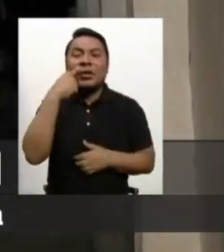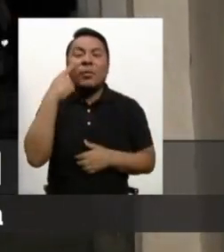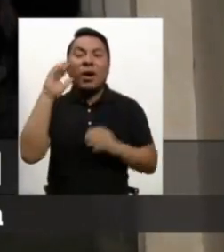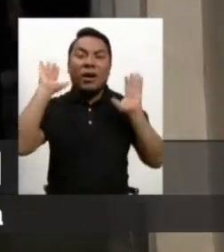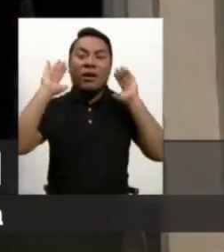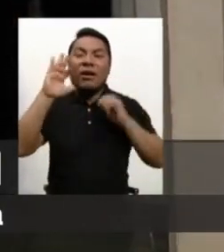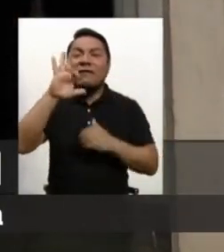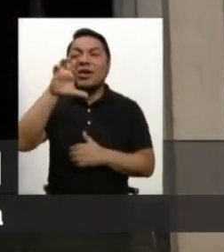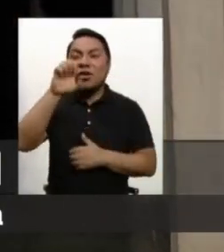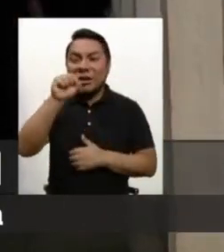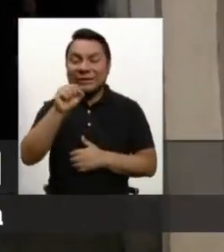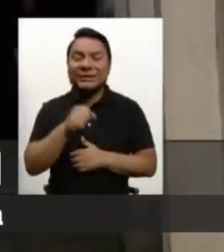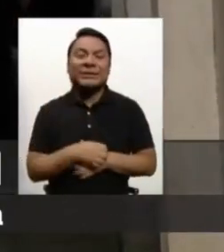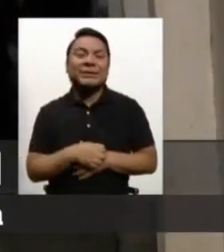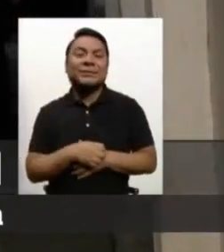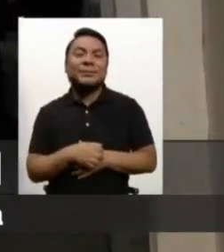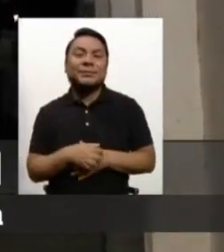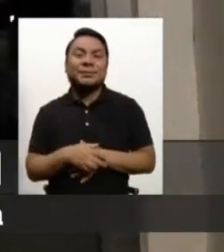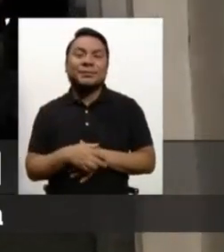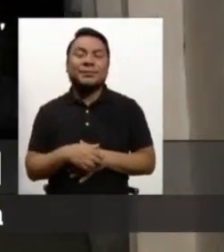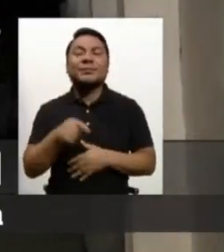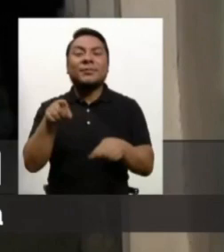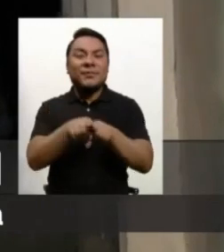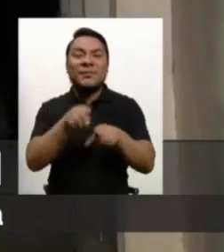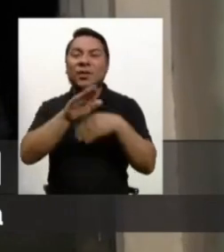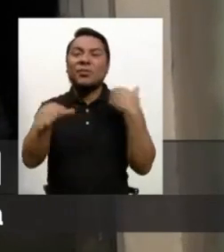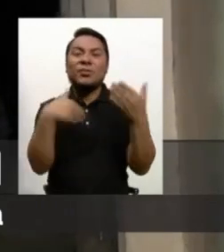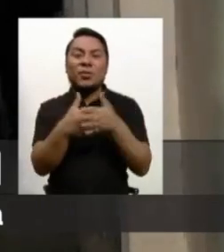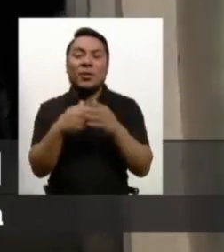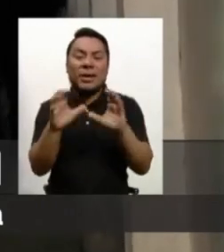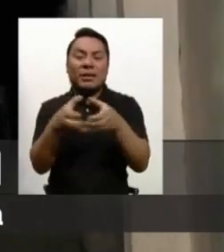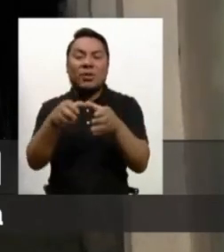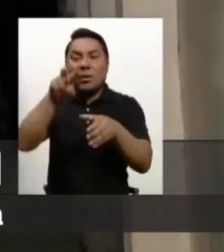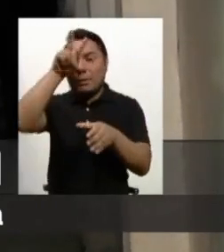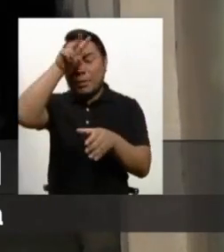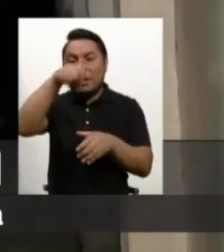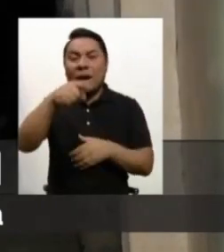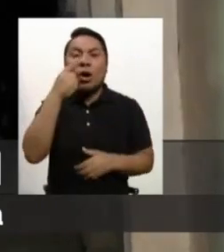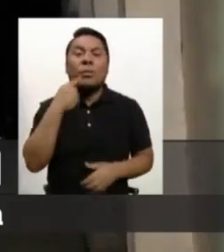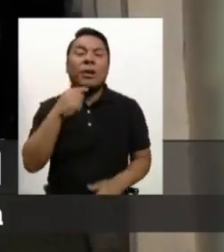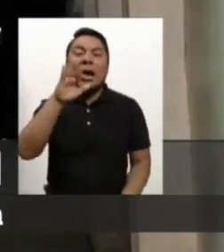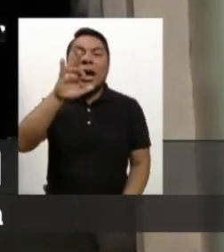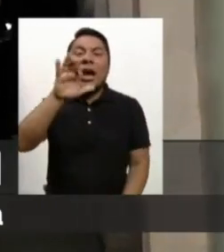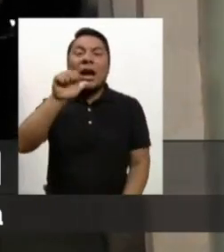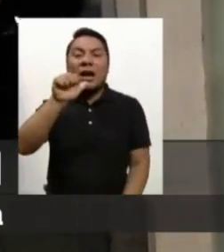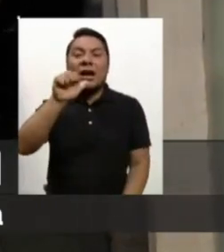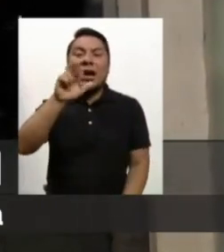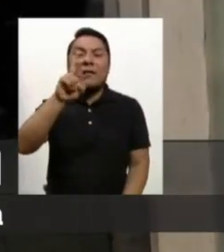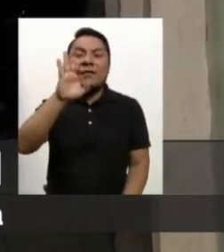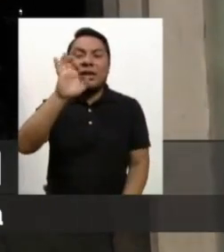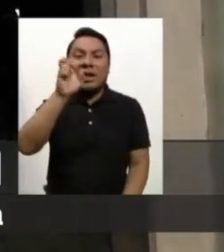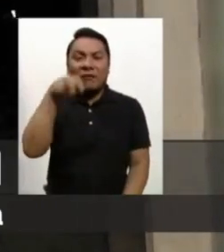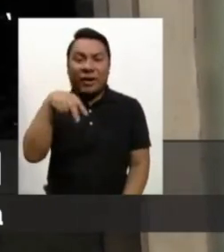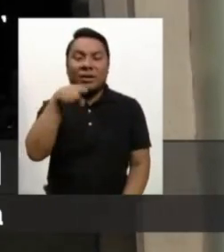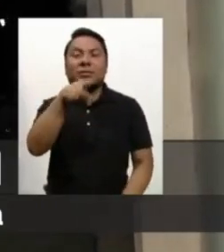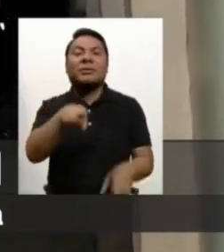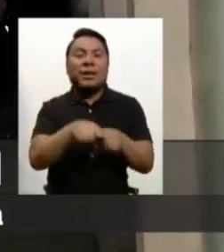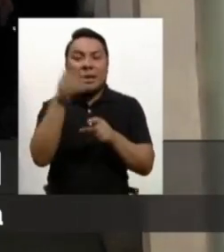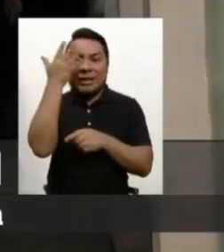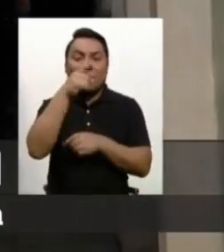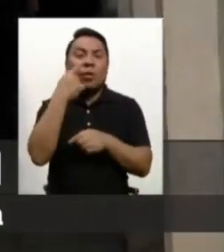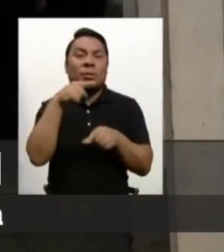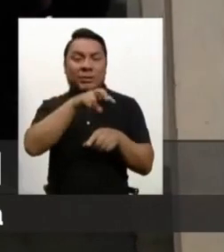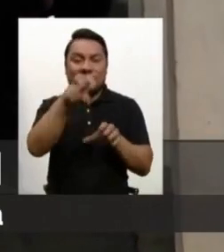también, acaba de bajar el bus. Todo el equipo peruano, a Jefferson Farfán. Todo el equipo nacional,